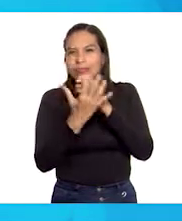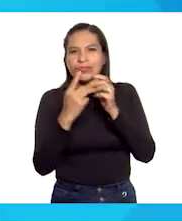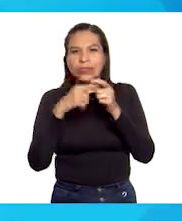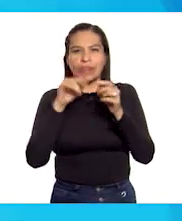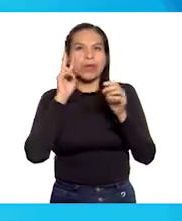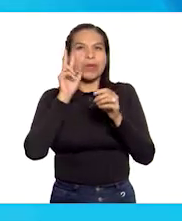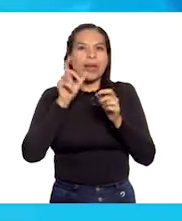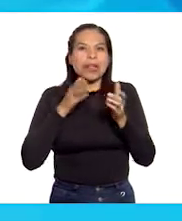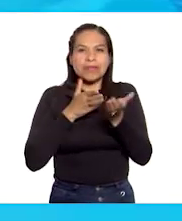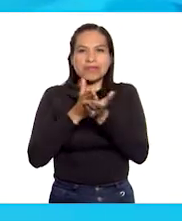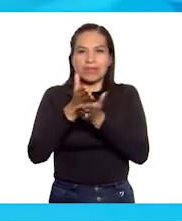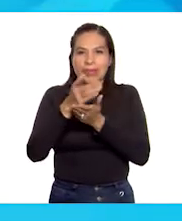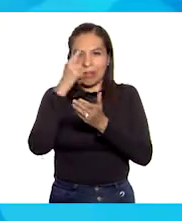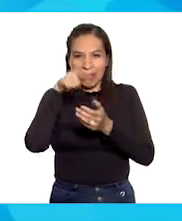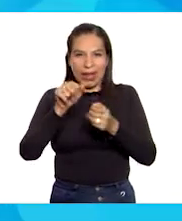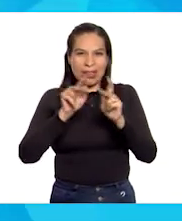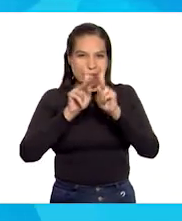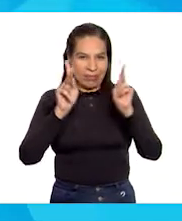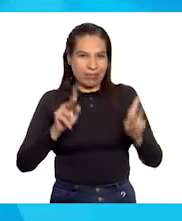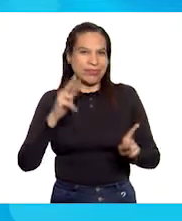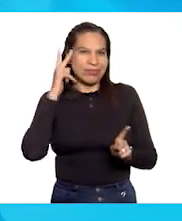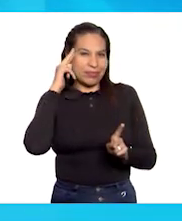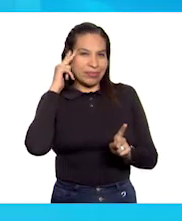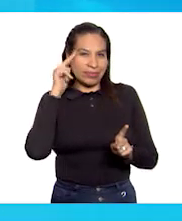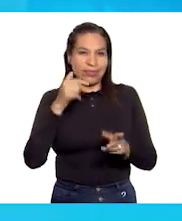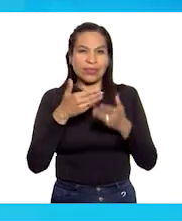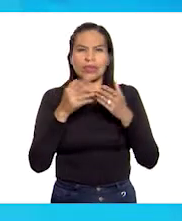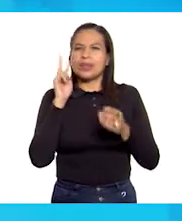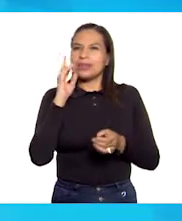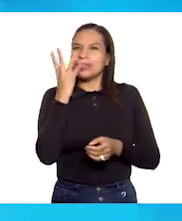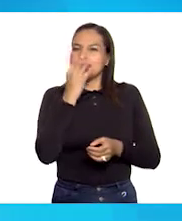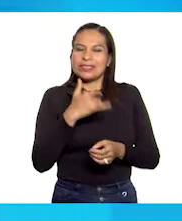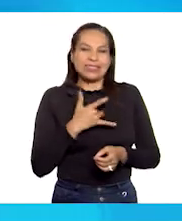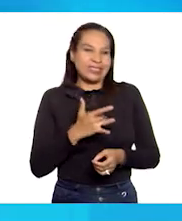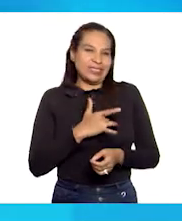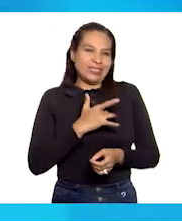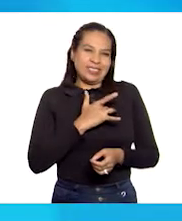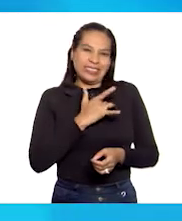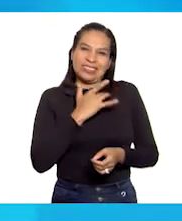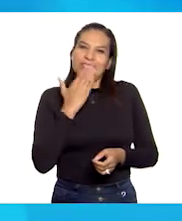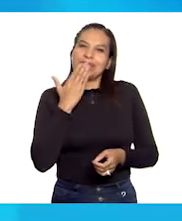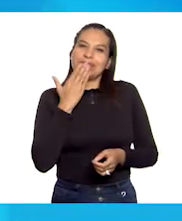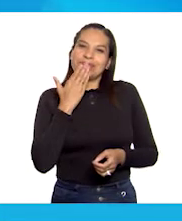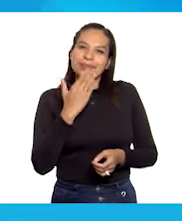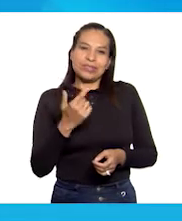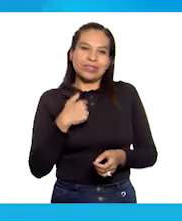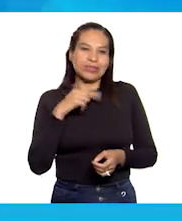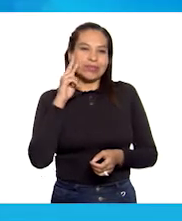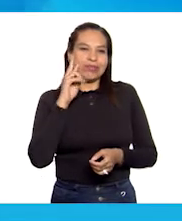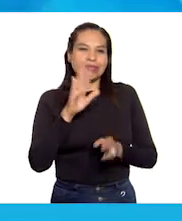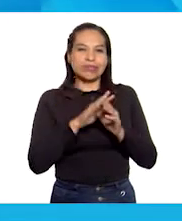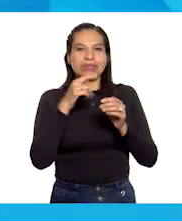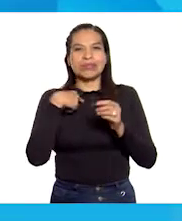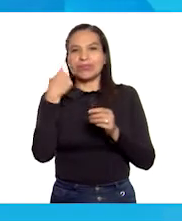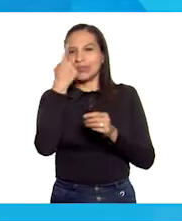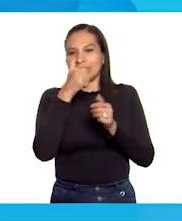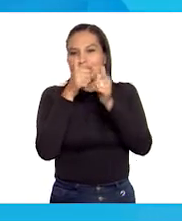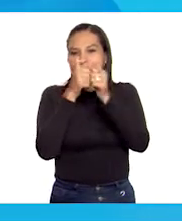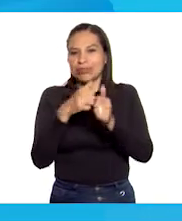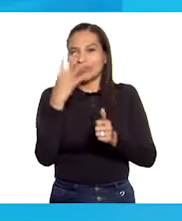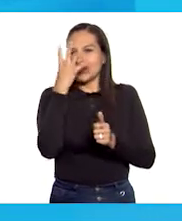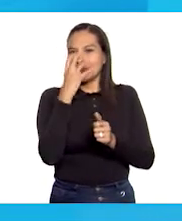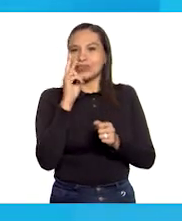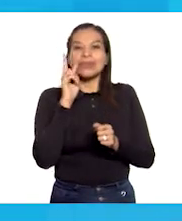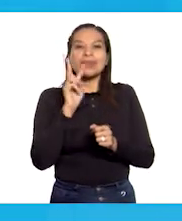la fachada del palacio. ¡Ay, me siento tan bien de haber quedado inmortalizada! Y